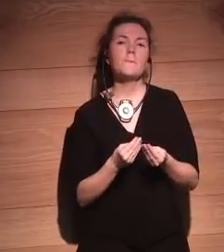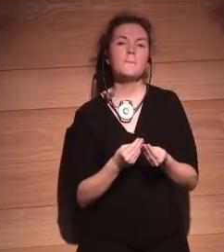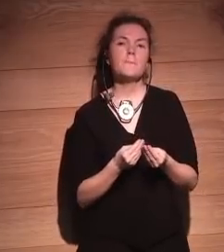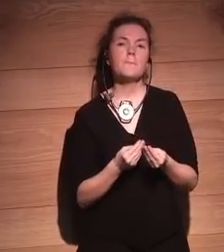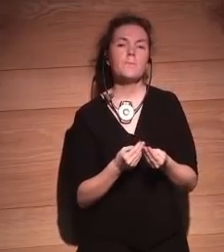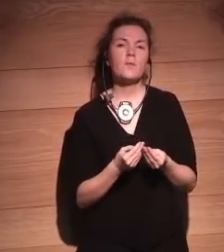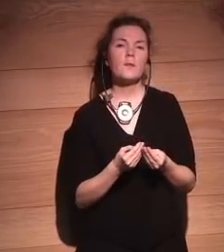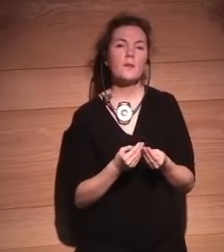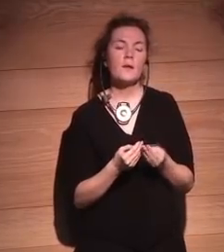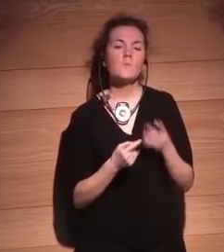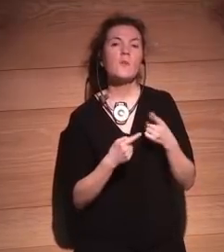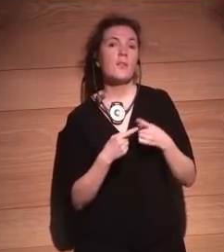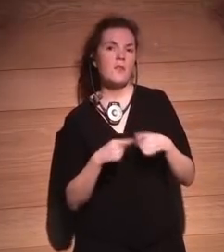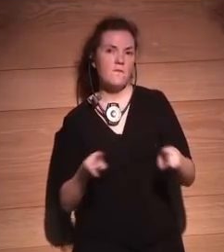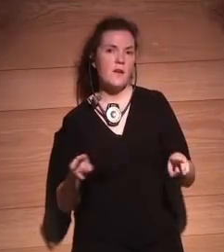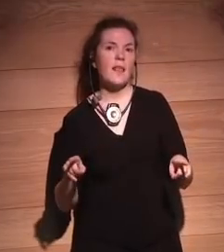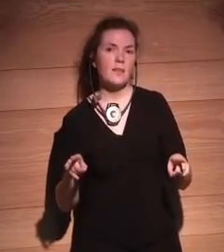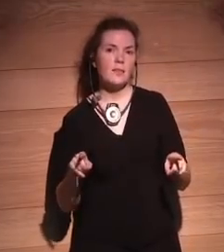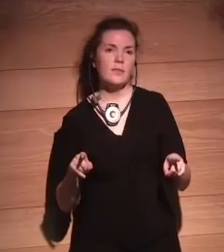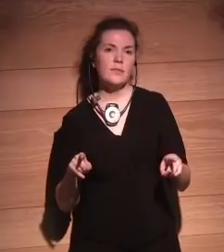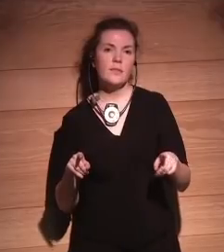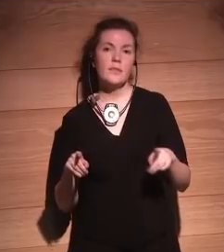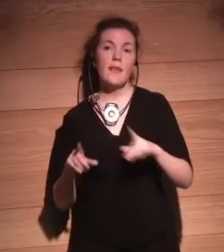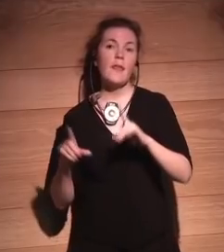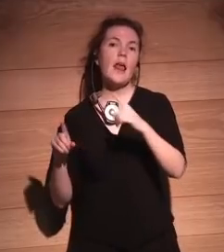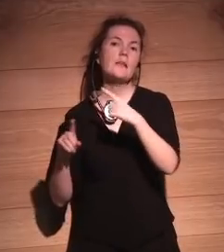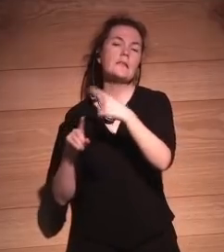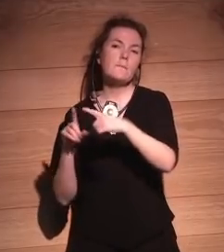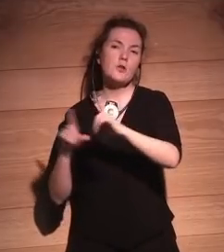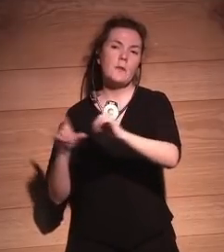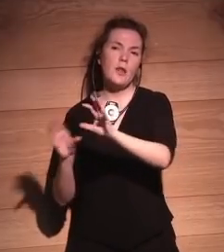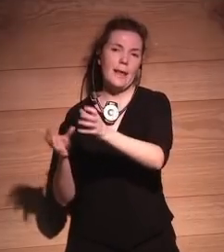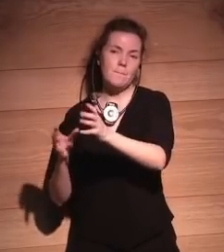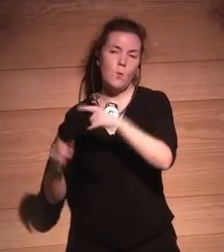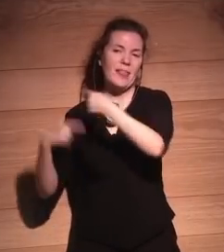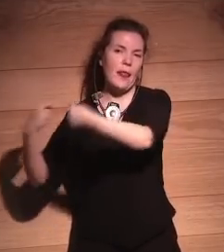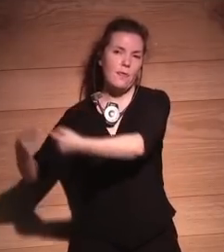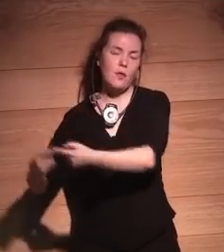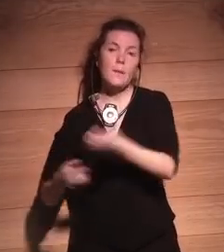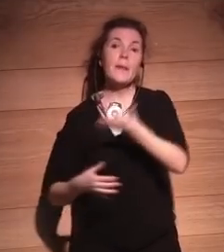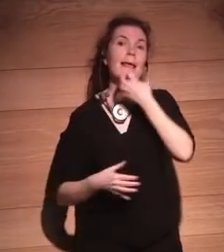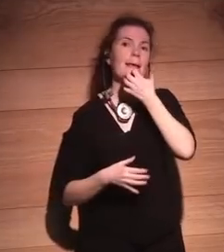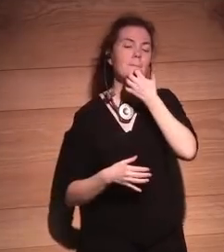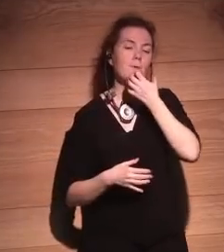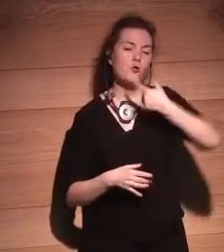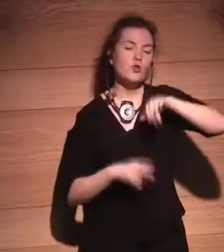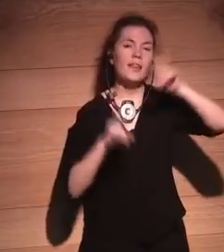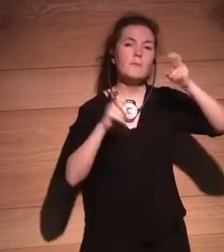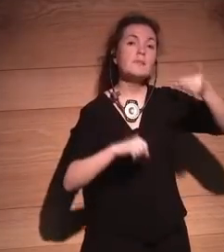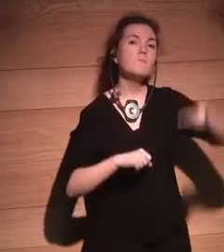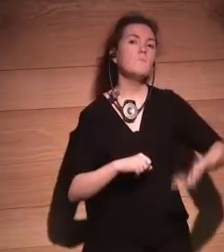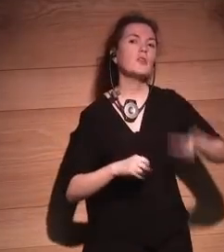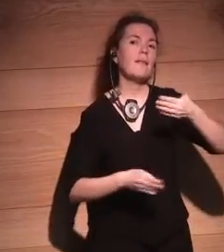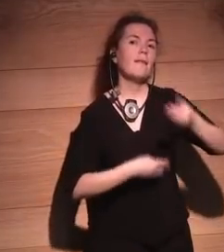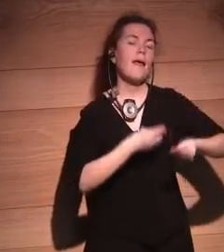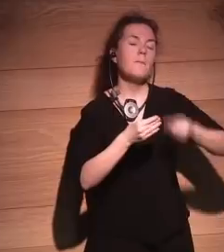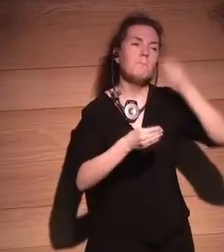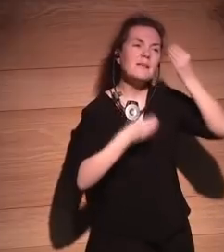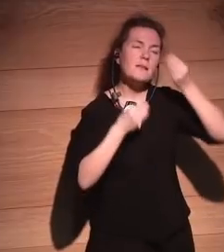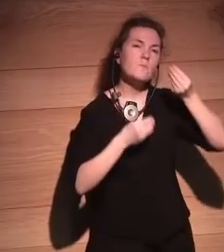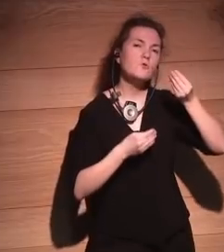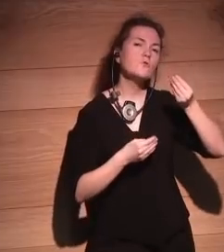cuán diferente es de los medios tradicionales. Como a modo de ejemplo, Abordamos temas importantes que